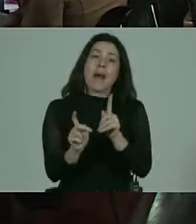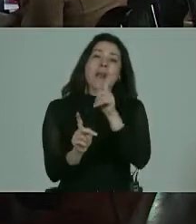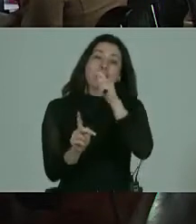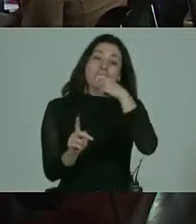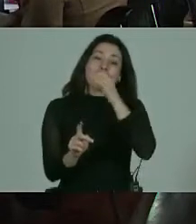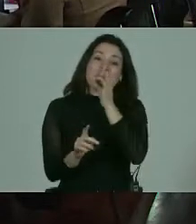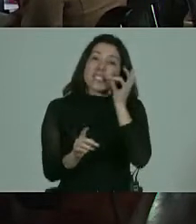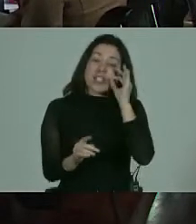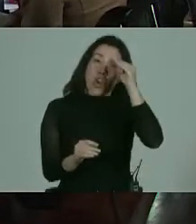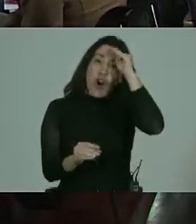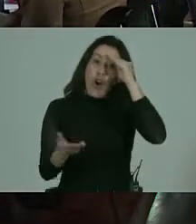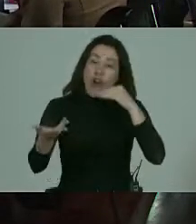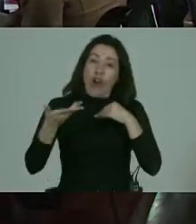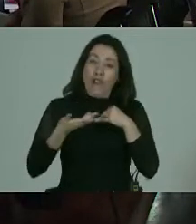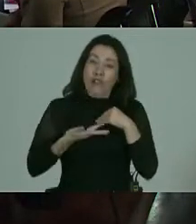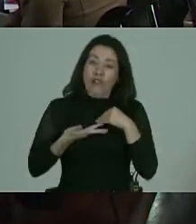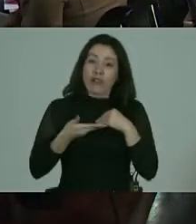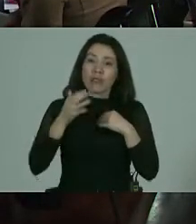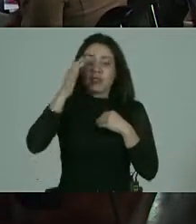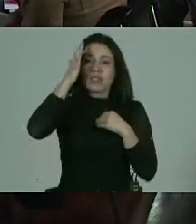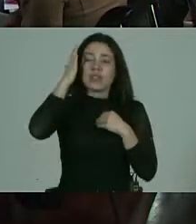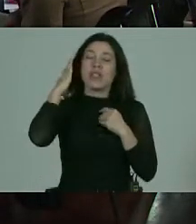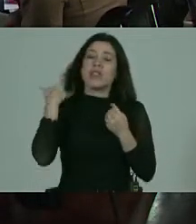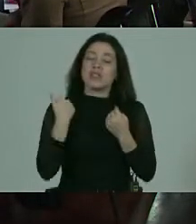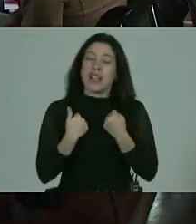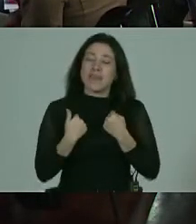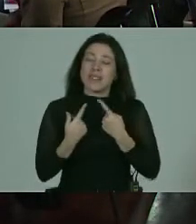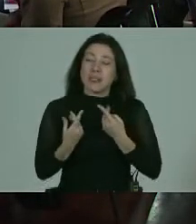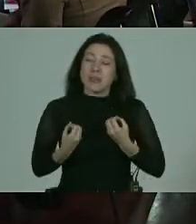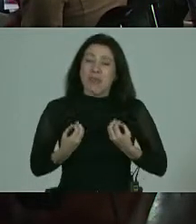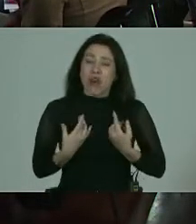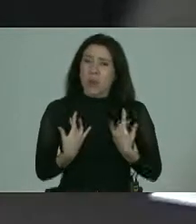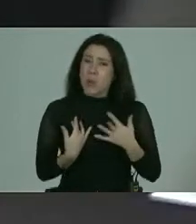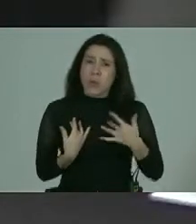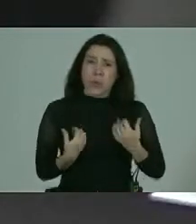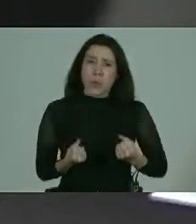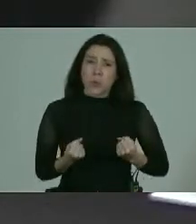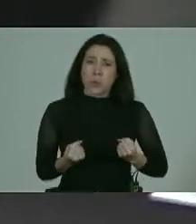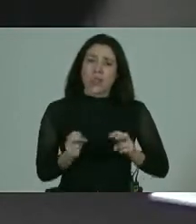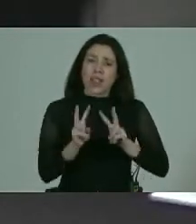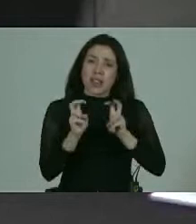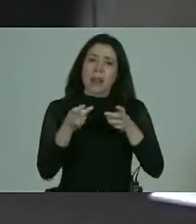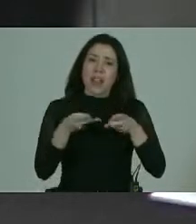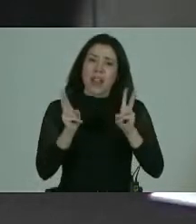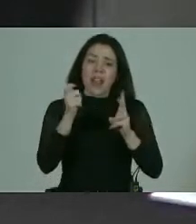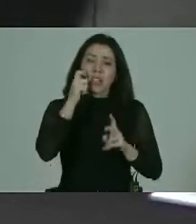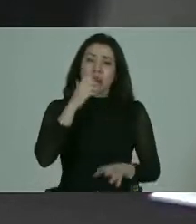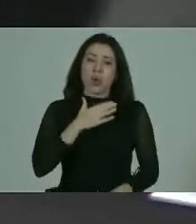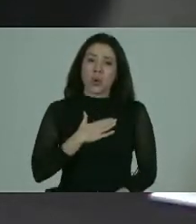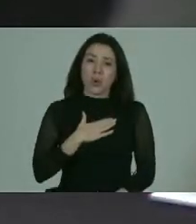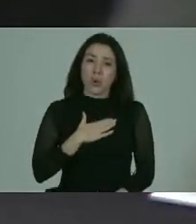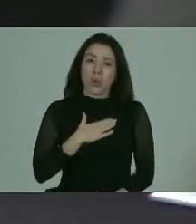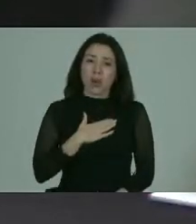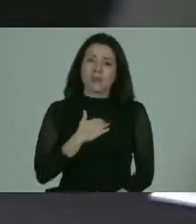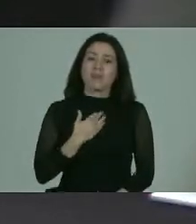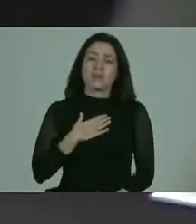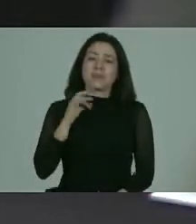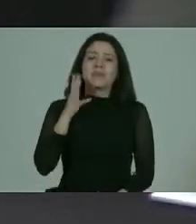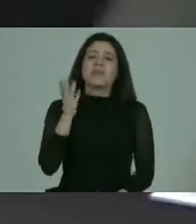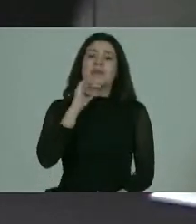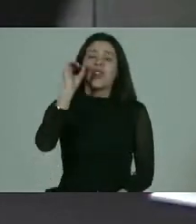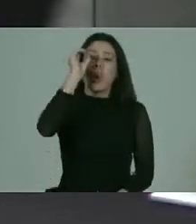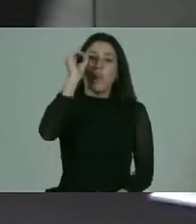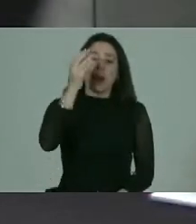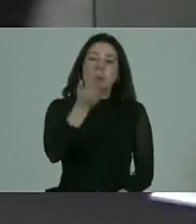confidencialidad entonces me provoca algo muy fuerte respecto a temas de derechos humanos y me gustaría saber qué